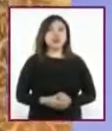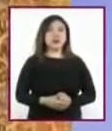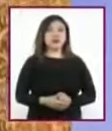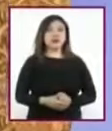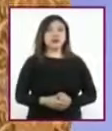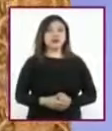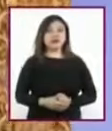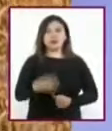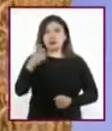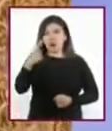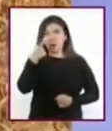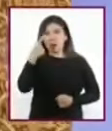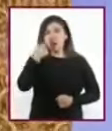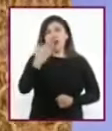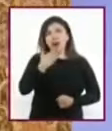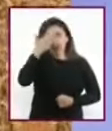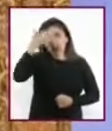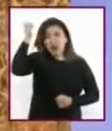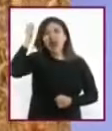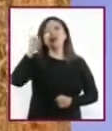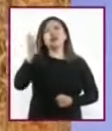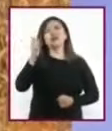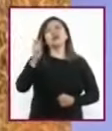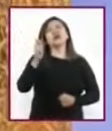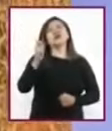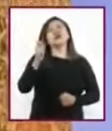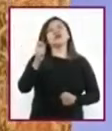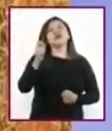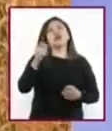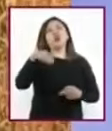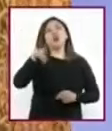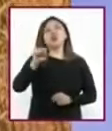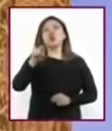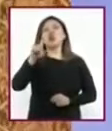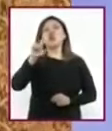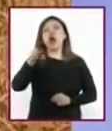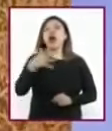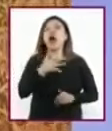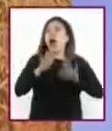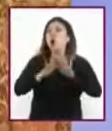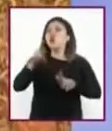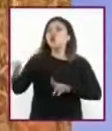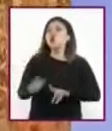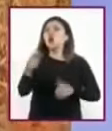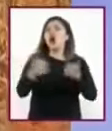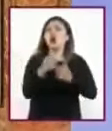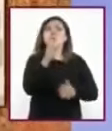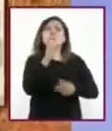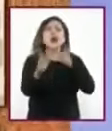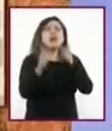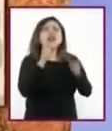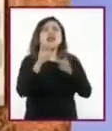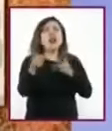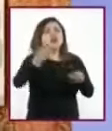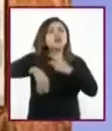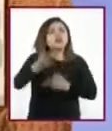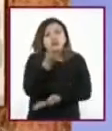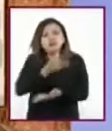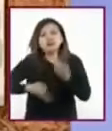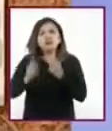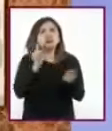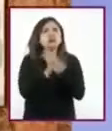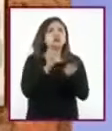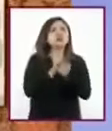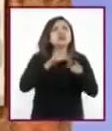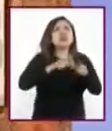La influencia árabe y musulmana ha permanecido a través de palabras que se incorporaron y se transmitieron a los pueblos que los